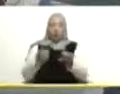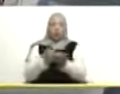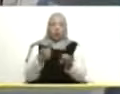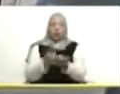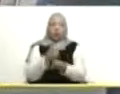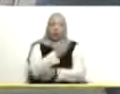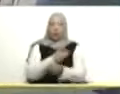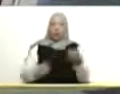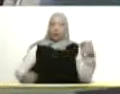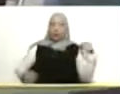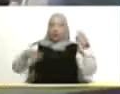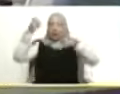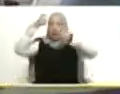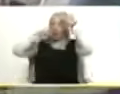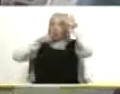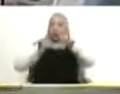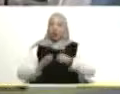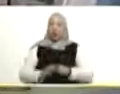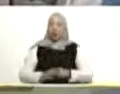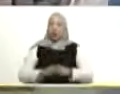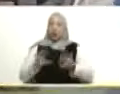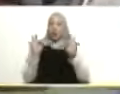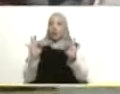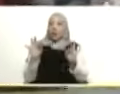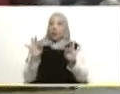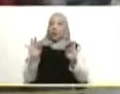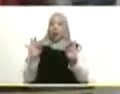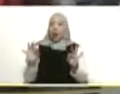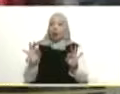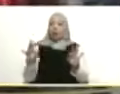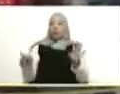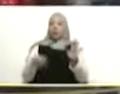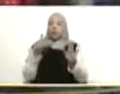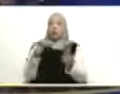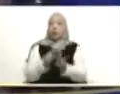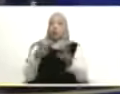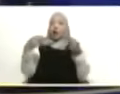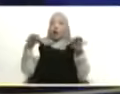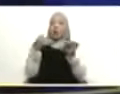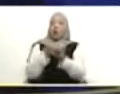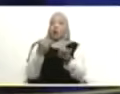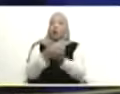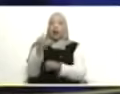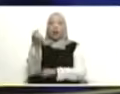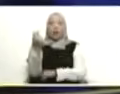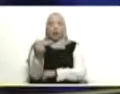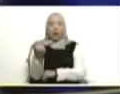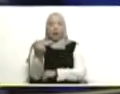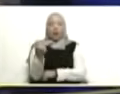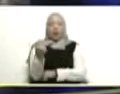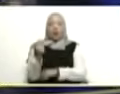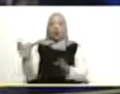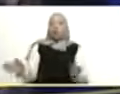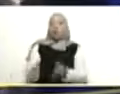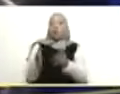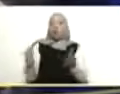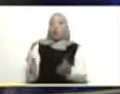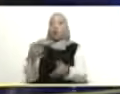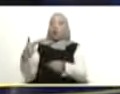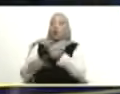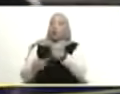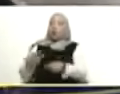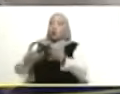el presidente Chávez. Correcto. Y con una particularidad especial, no solamente para diversificar la economía, para promover la industrialización, sino